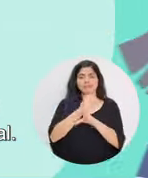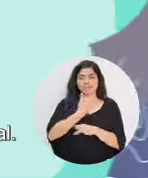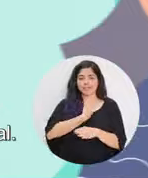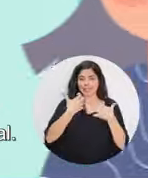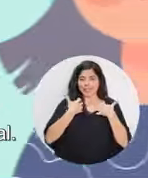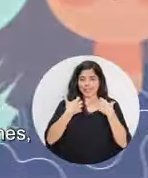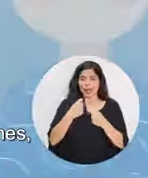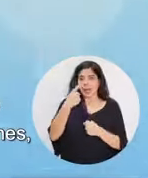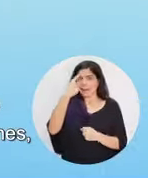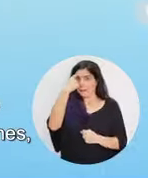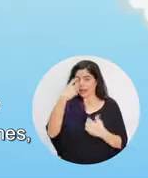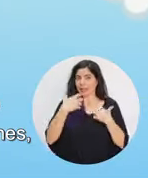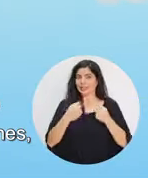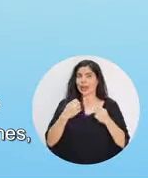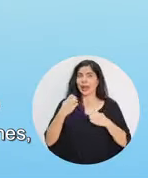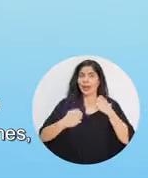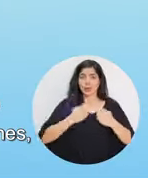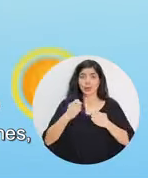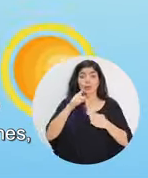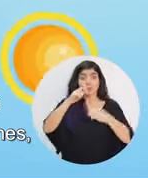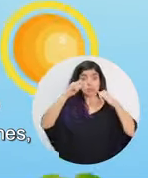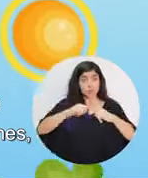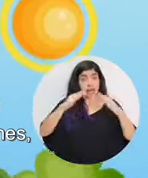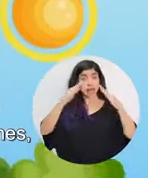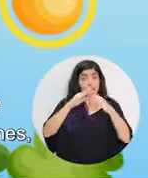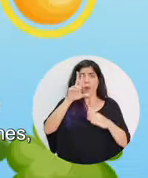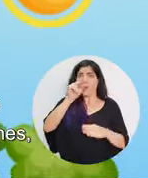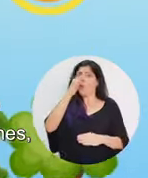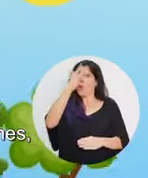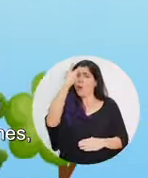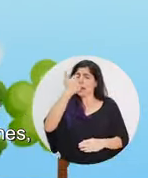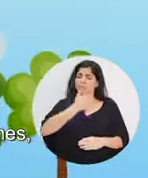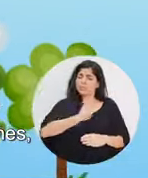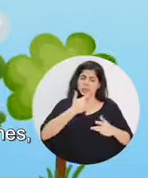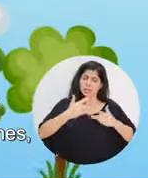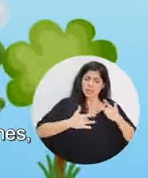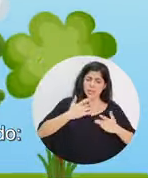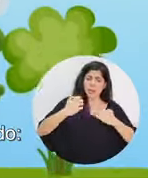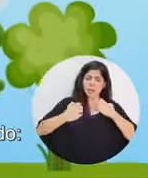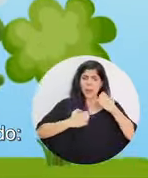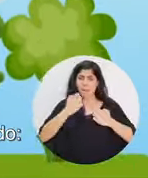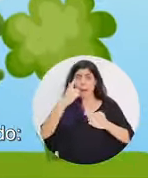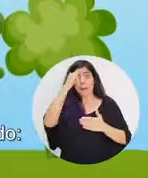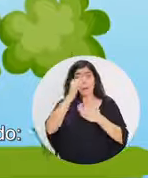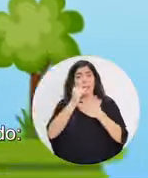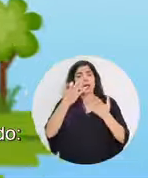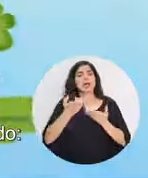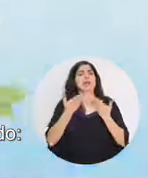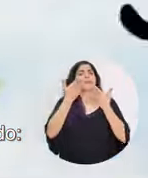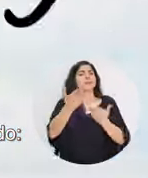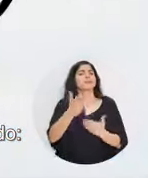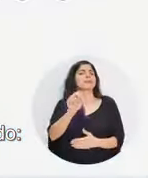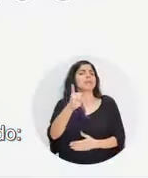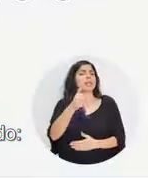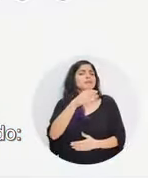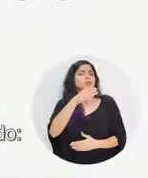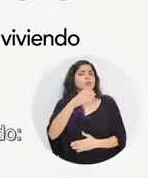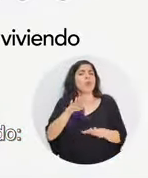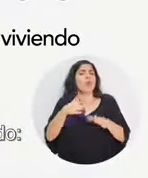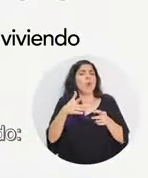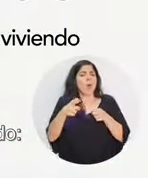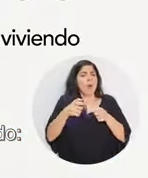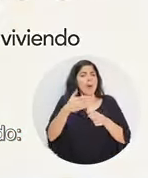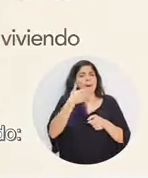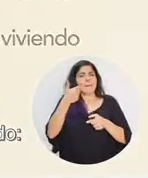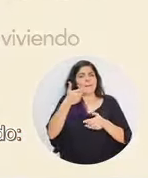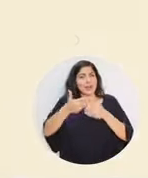mental y emocional. En estos días de estar en casa, no se olvide de sus sentimientos y sus emociones. Por eso queremos darle 10 consejos para llevar mejor lo